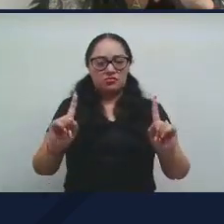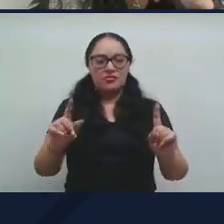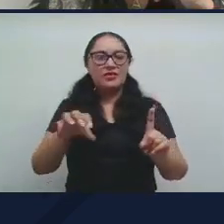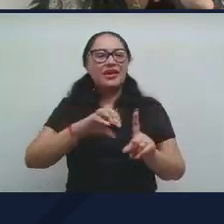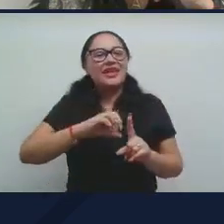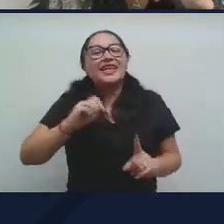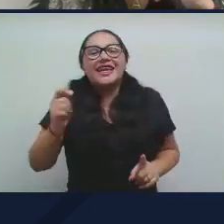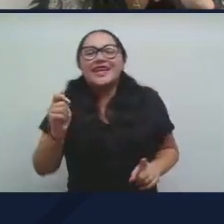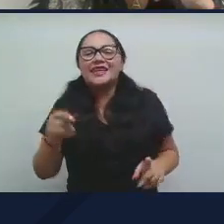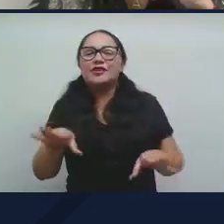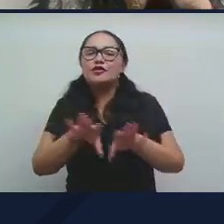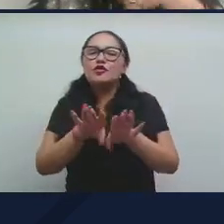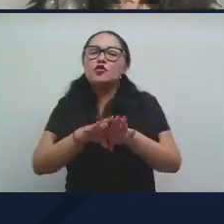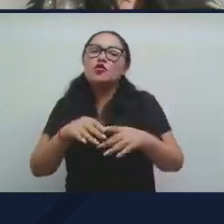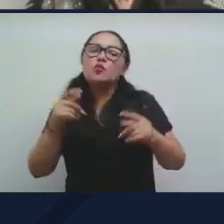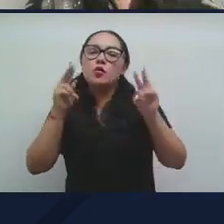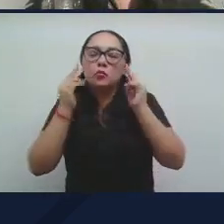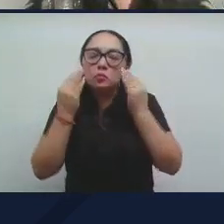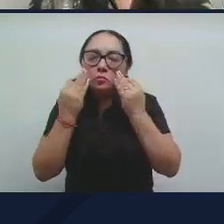asistencia.